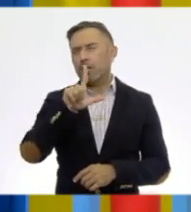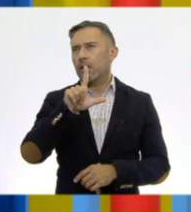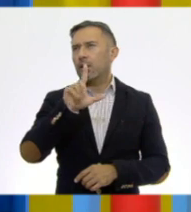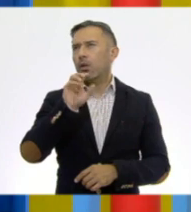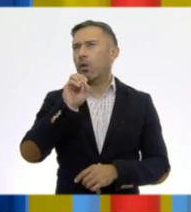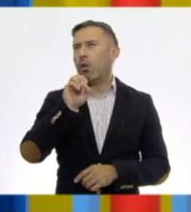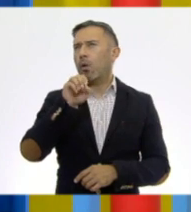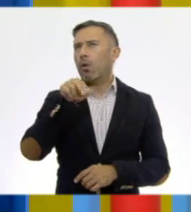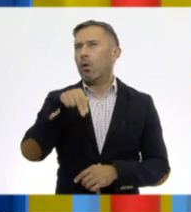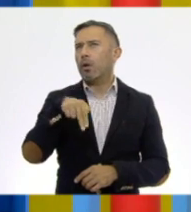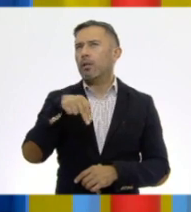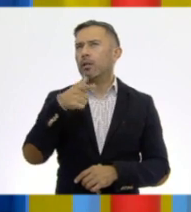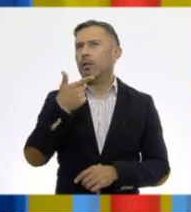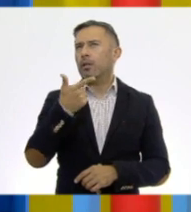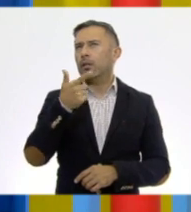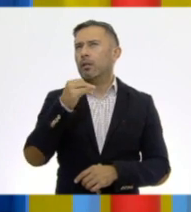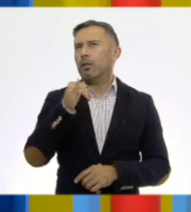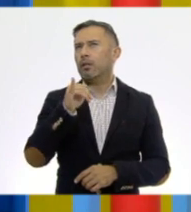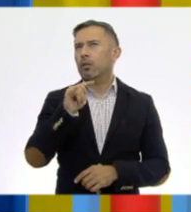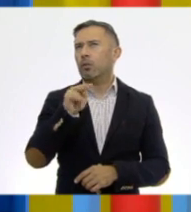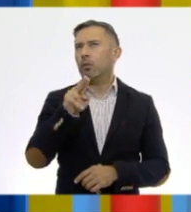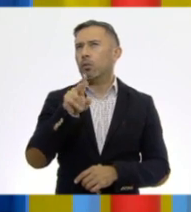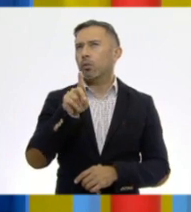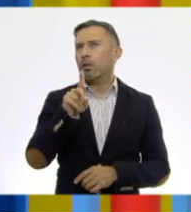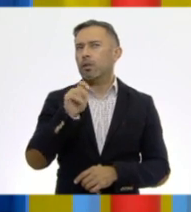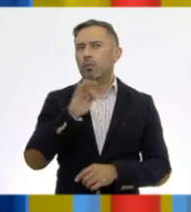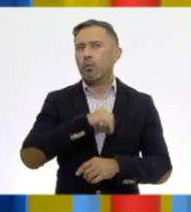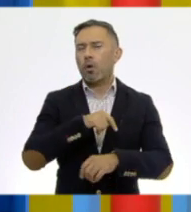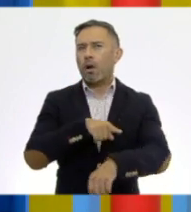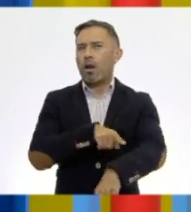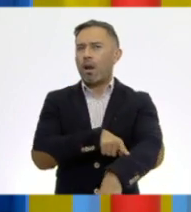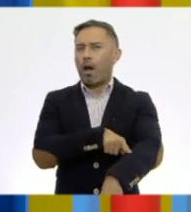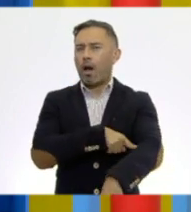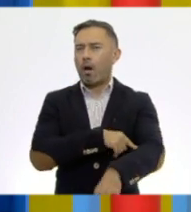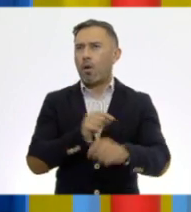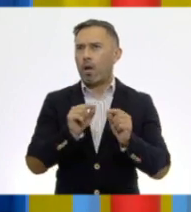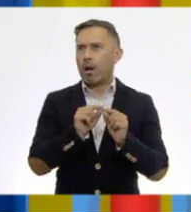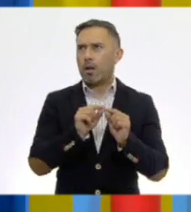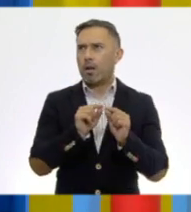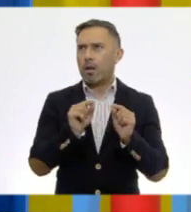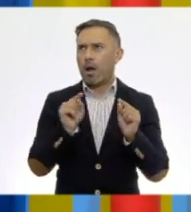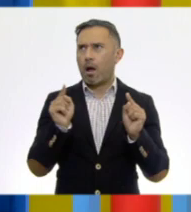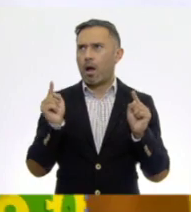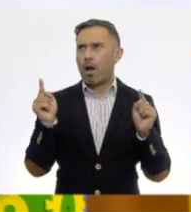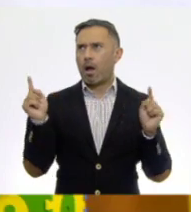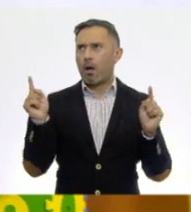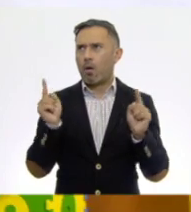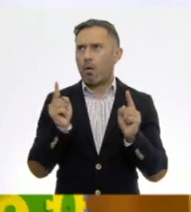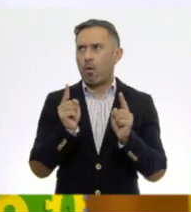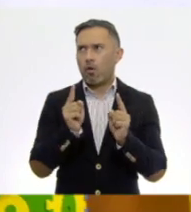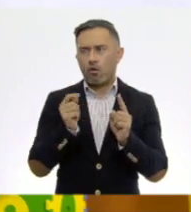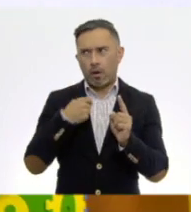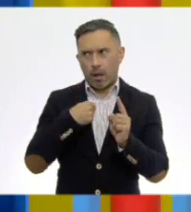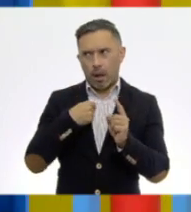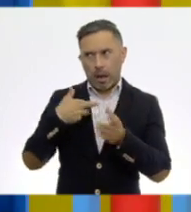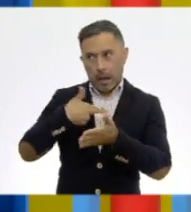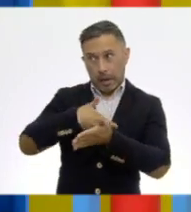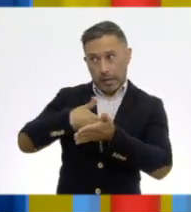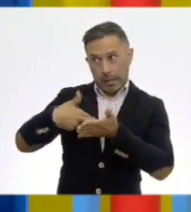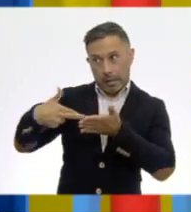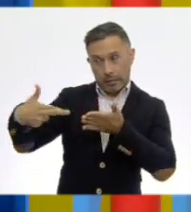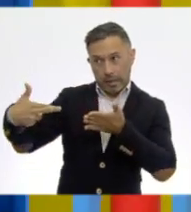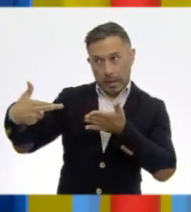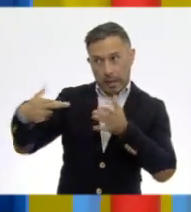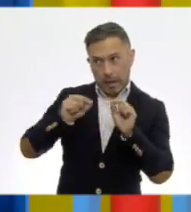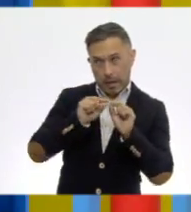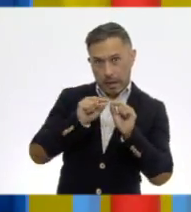longitud, el largo de esa línea. Ah, ¿sí? Ah, ya. Y tiene que ser una línea recta, ¿verdad? Línea recta. No puede ser una